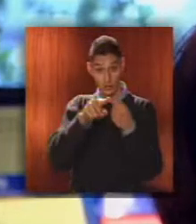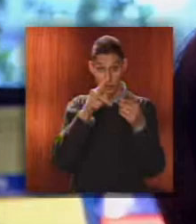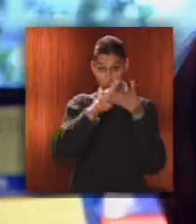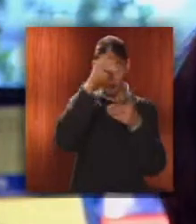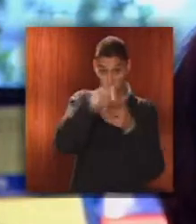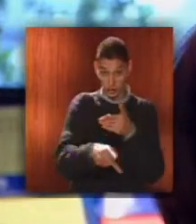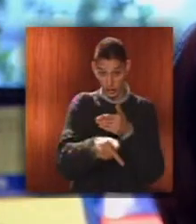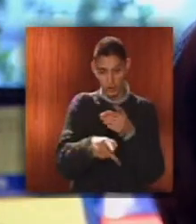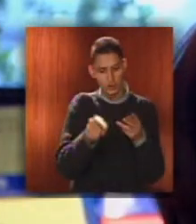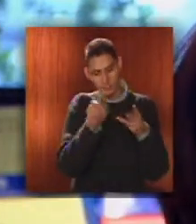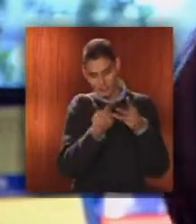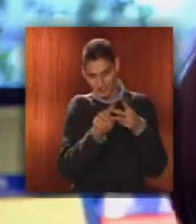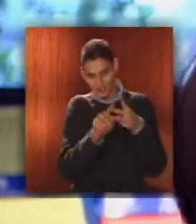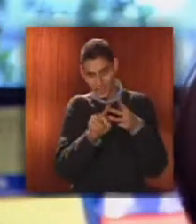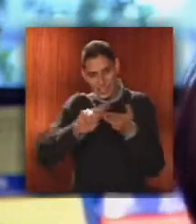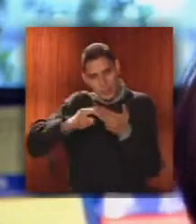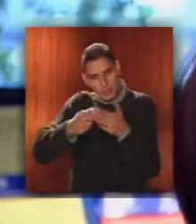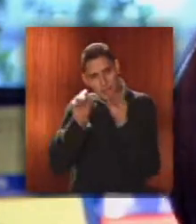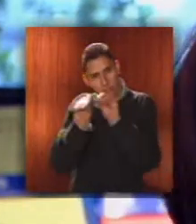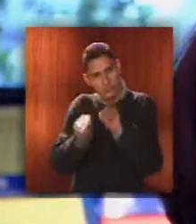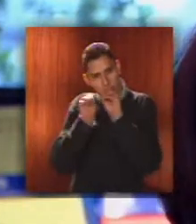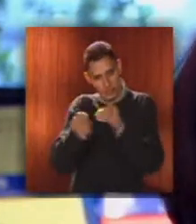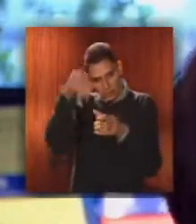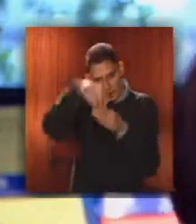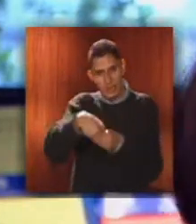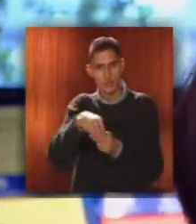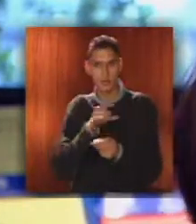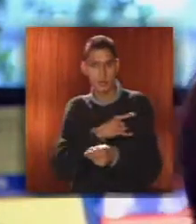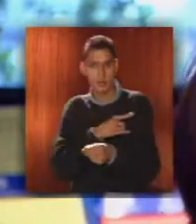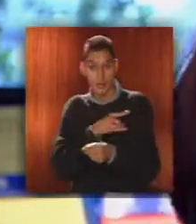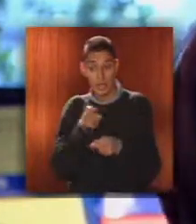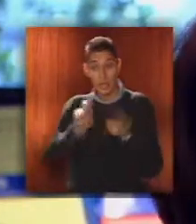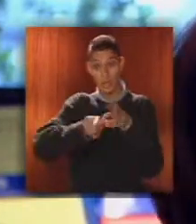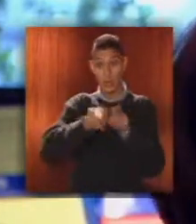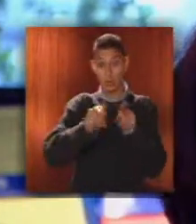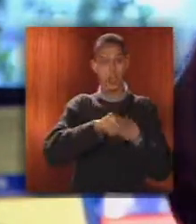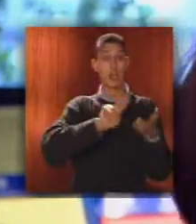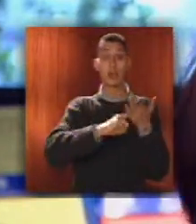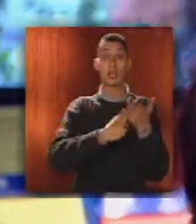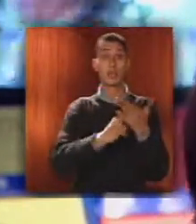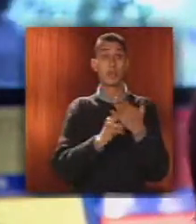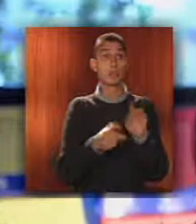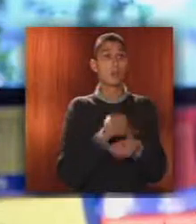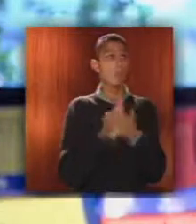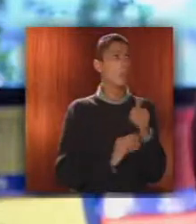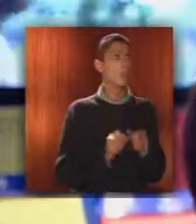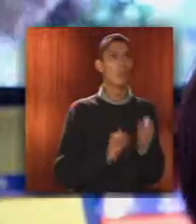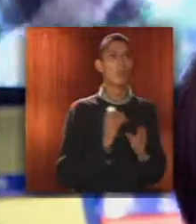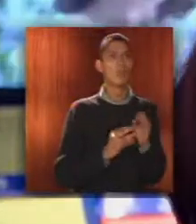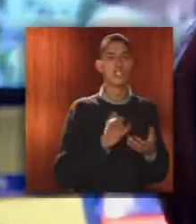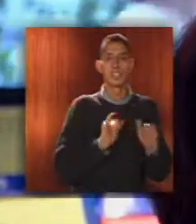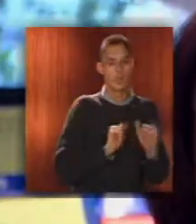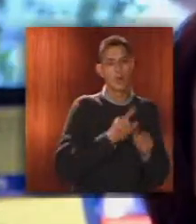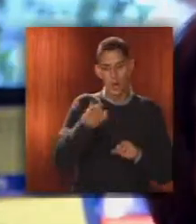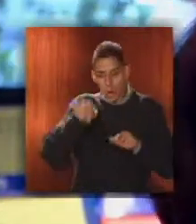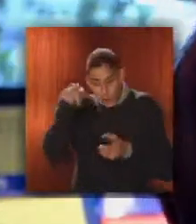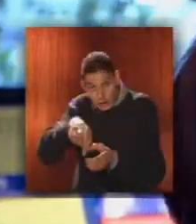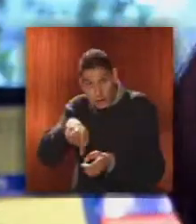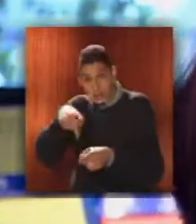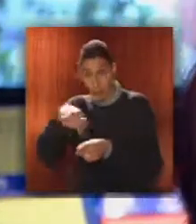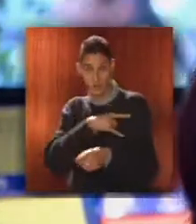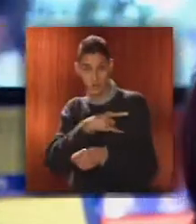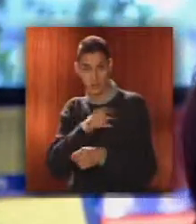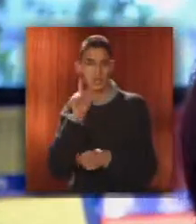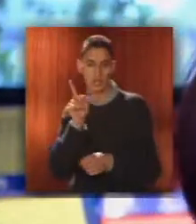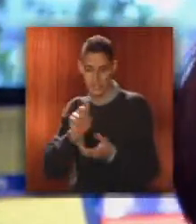El objetivo de su proyecto es formar intérpretes en el contexto pedagógico, donde el intérprete pasa de ser un agente pasivo a convertirse en un